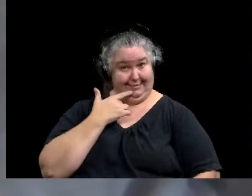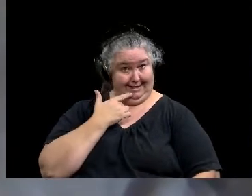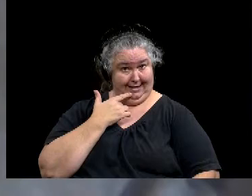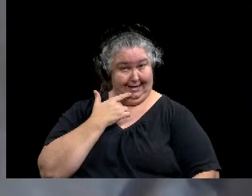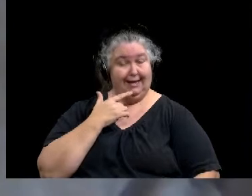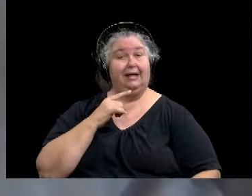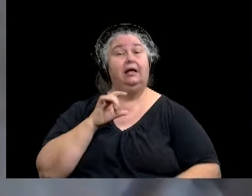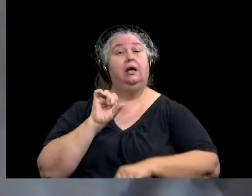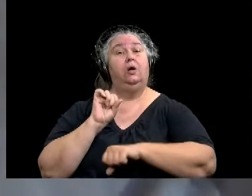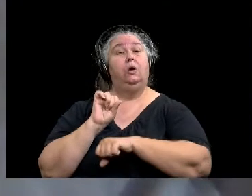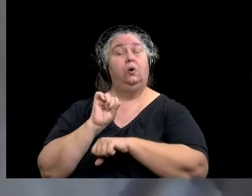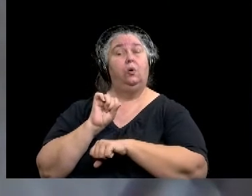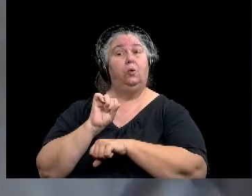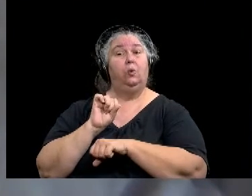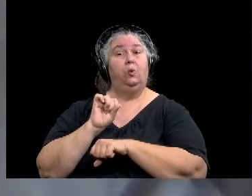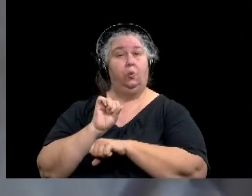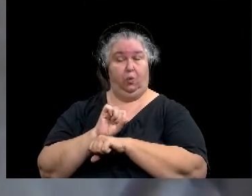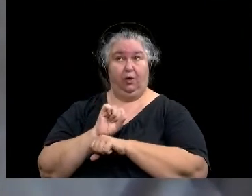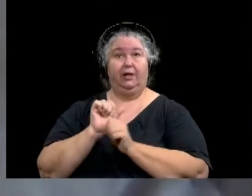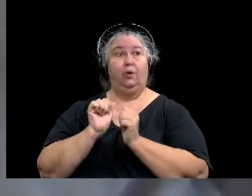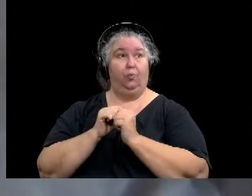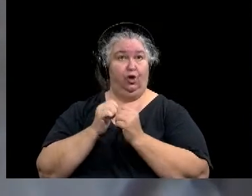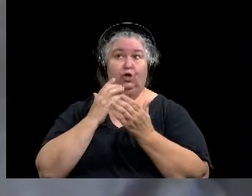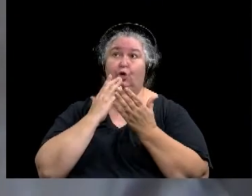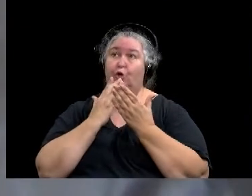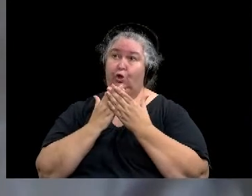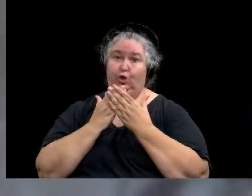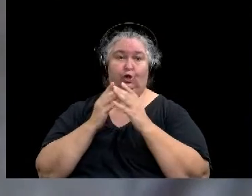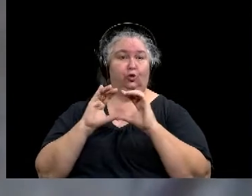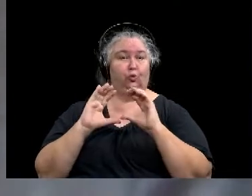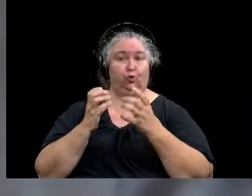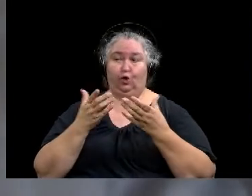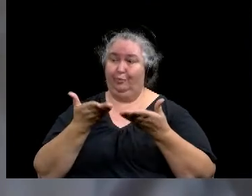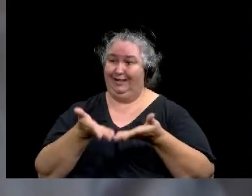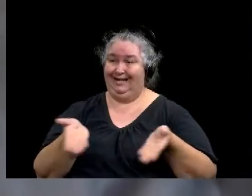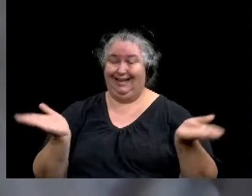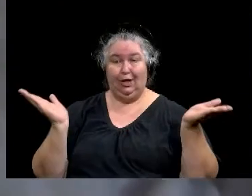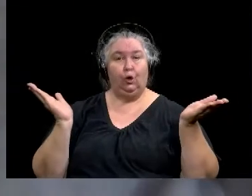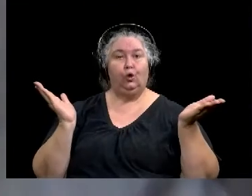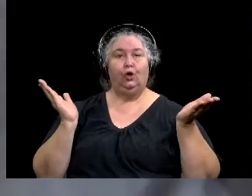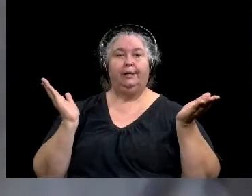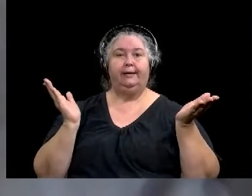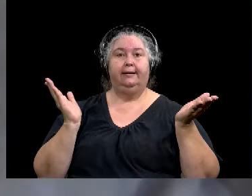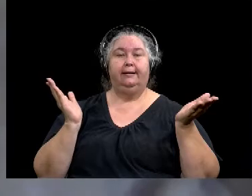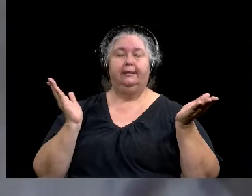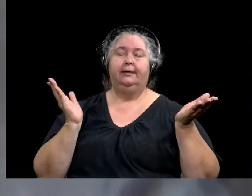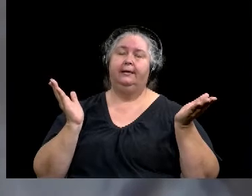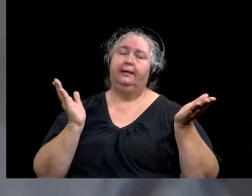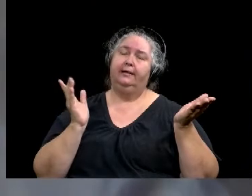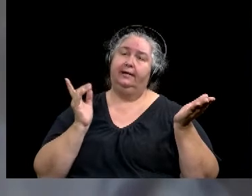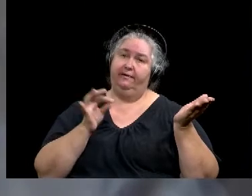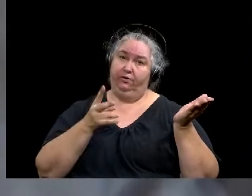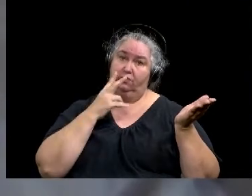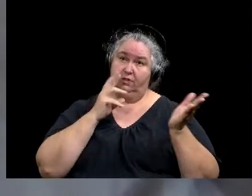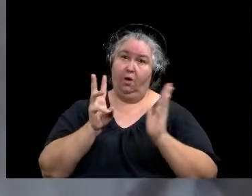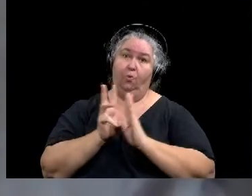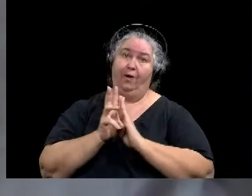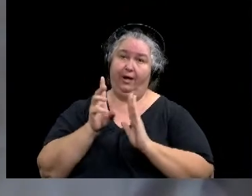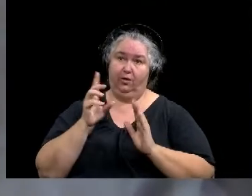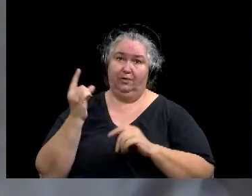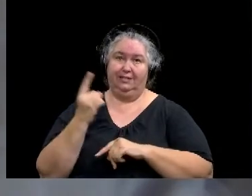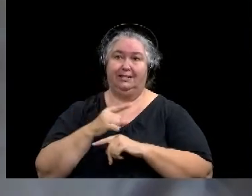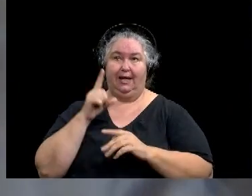orgulloso porque decir que trabajo con un grupo muy fino aquí en